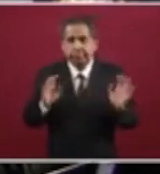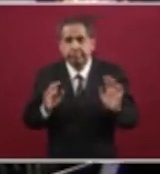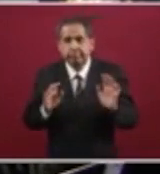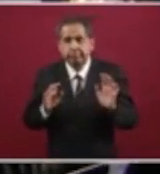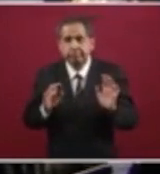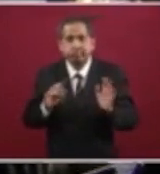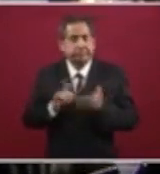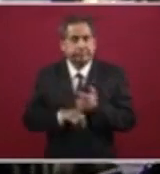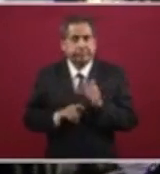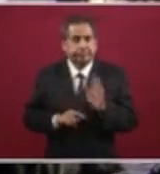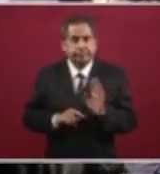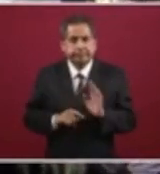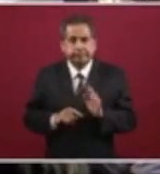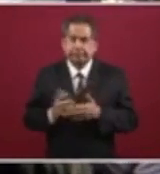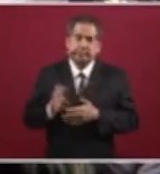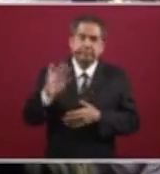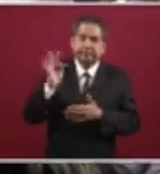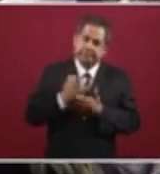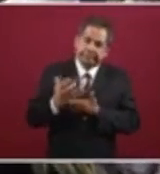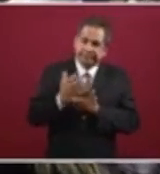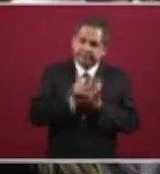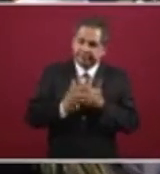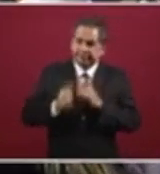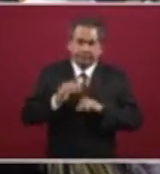que obtenga más